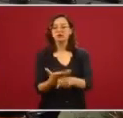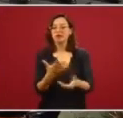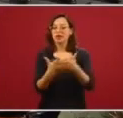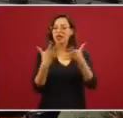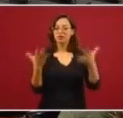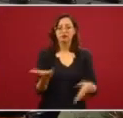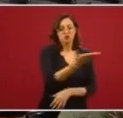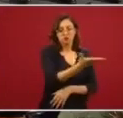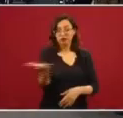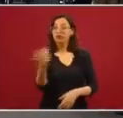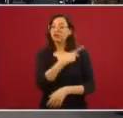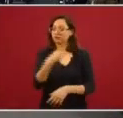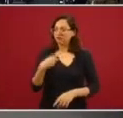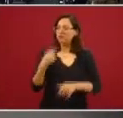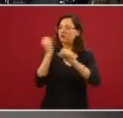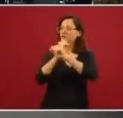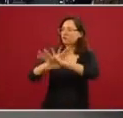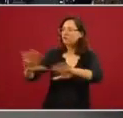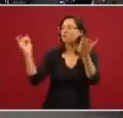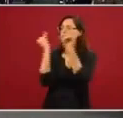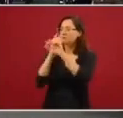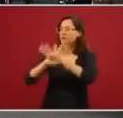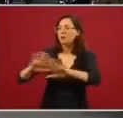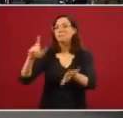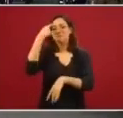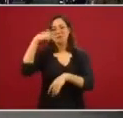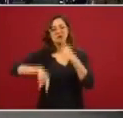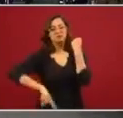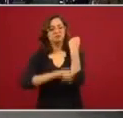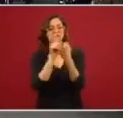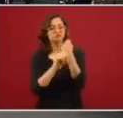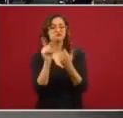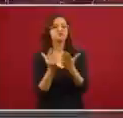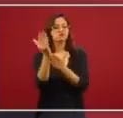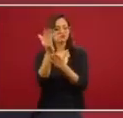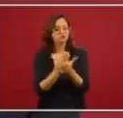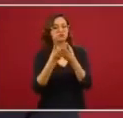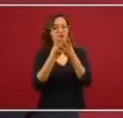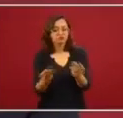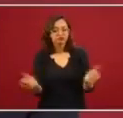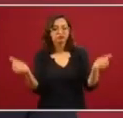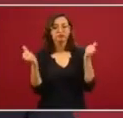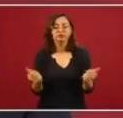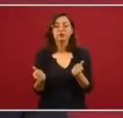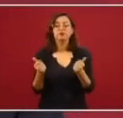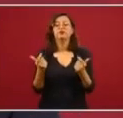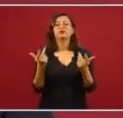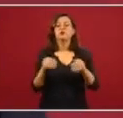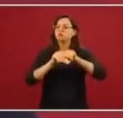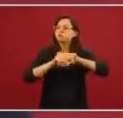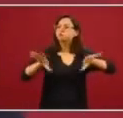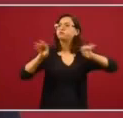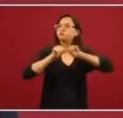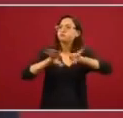aportar también a la solución de la solución a las intervenciones que hay que desplegar para